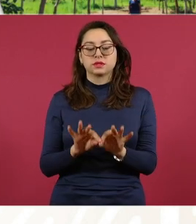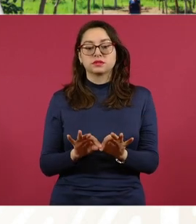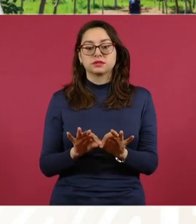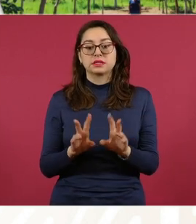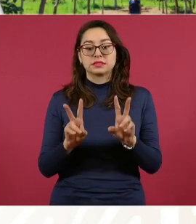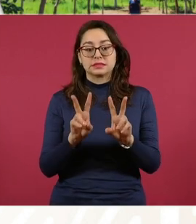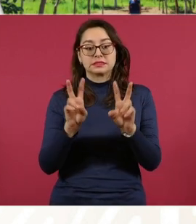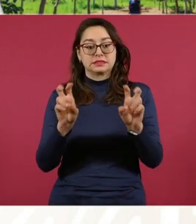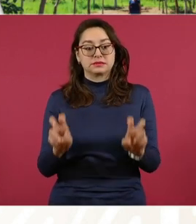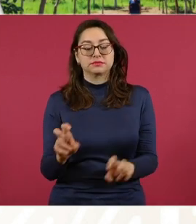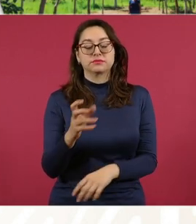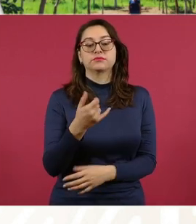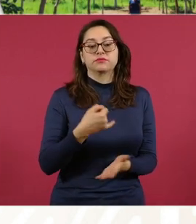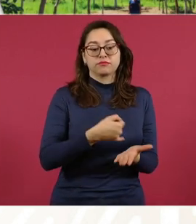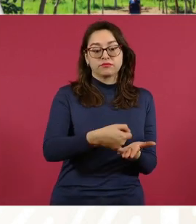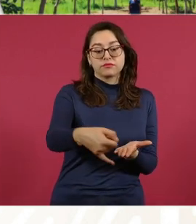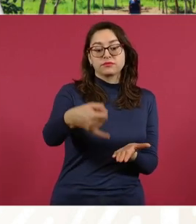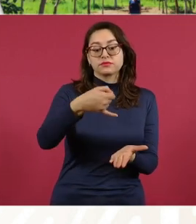de